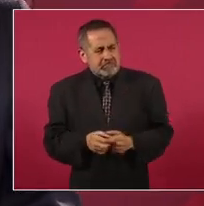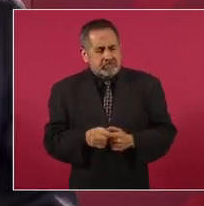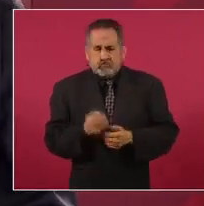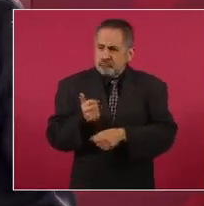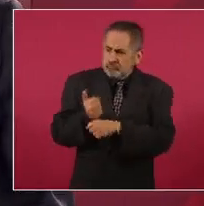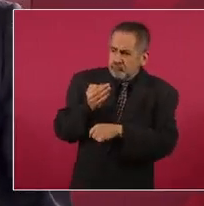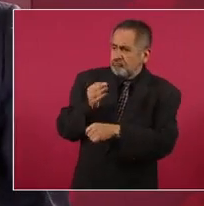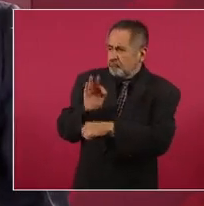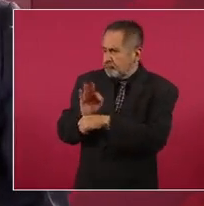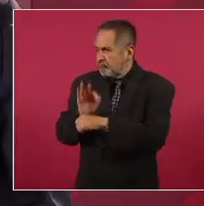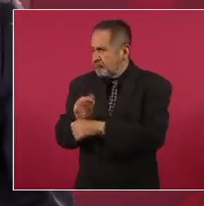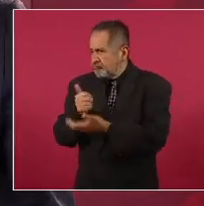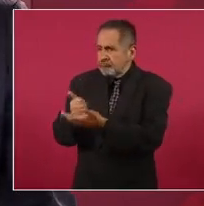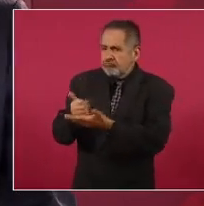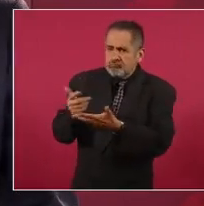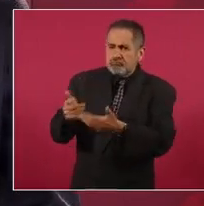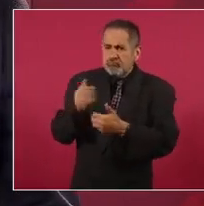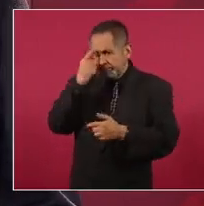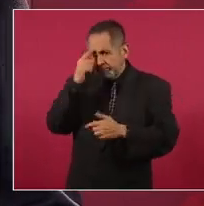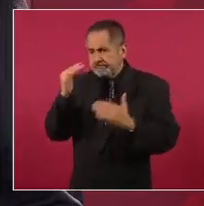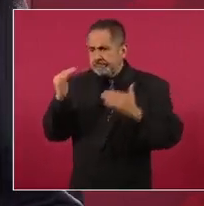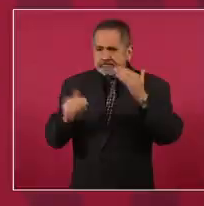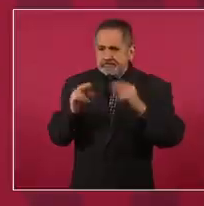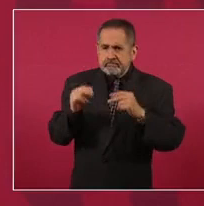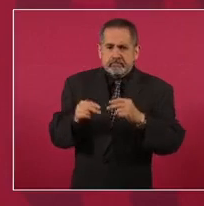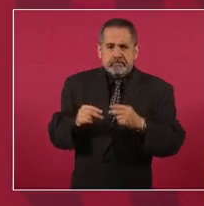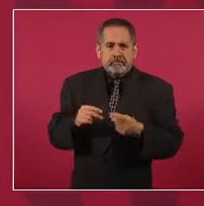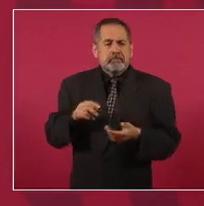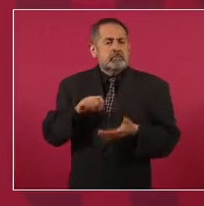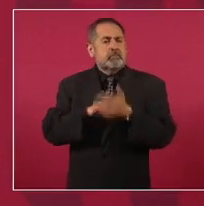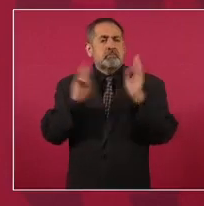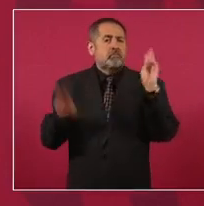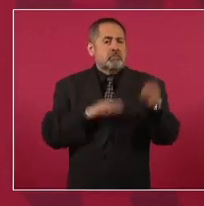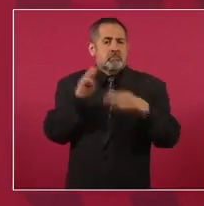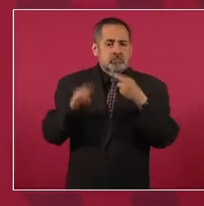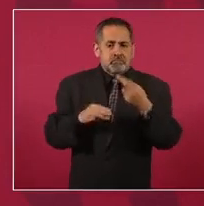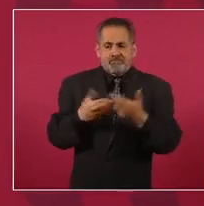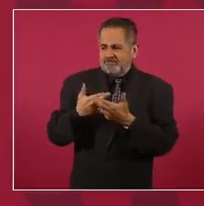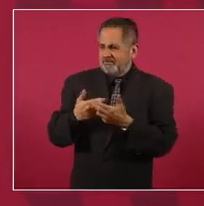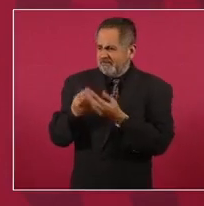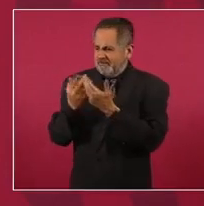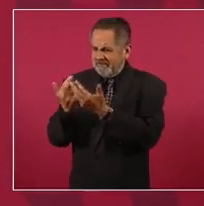evitar el saqueo de los recursos naturales en el mundo?